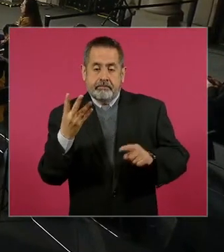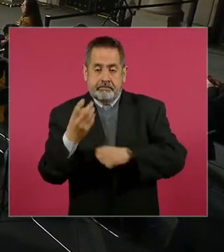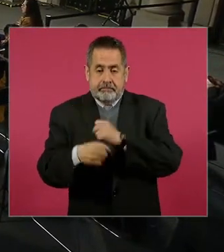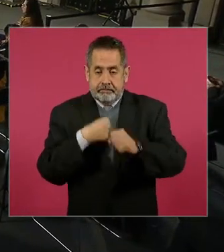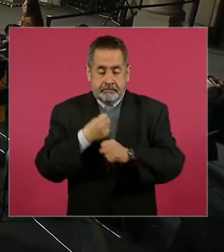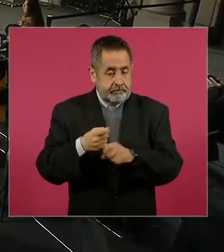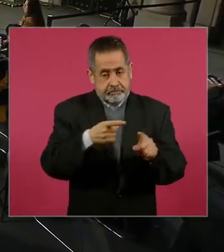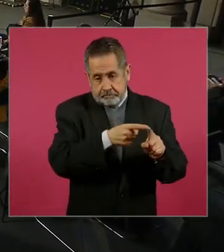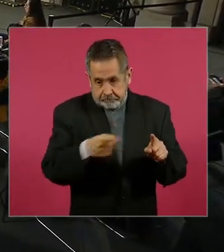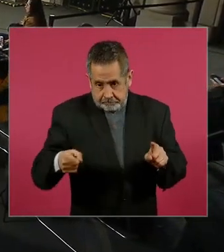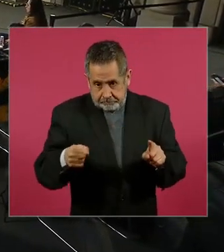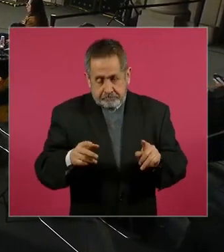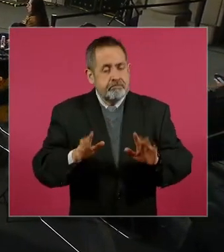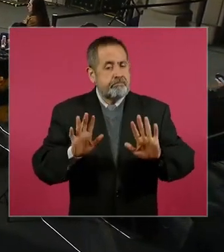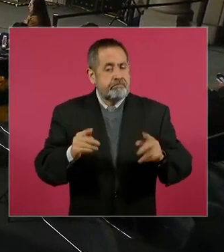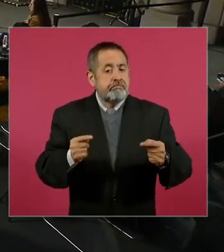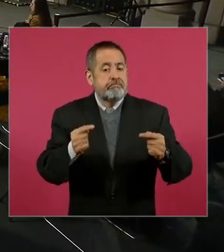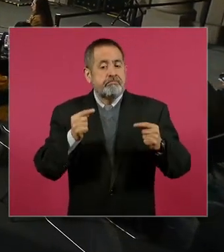Esto fue,